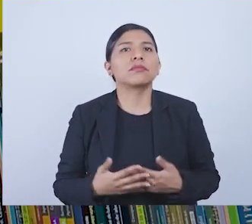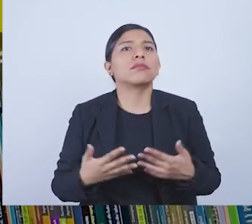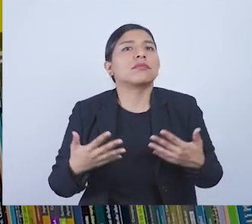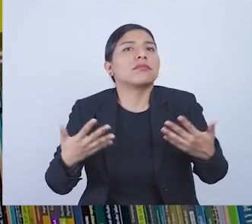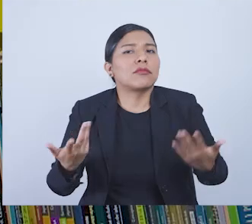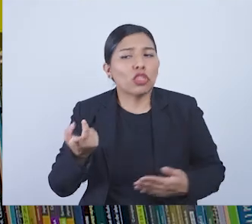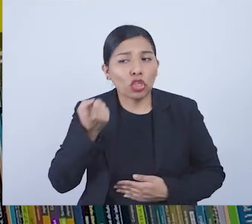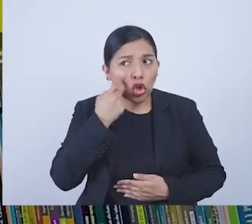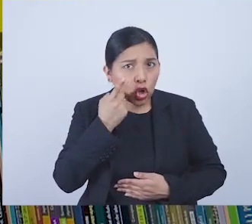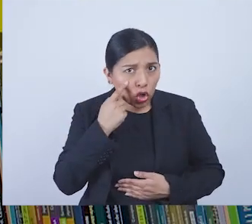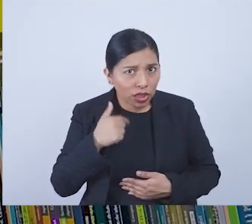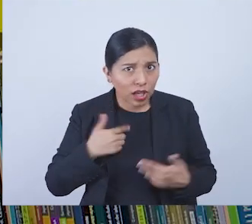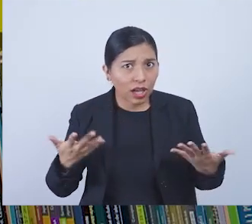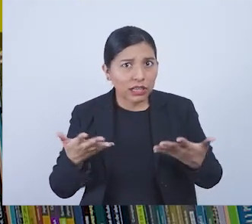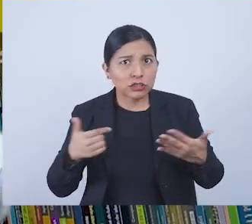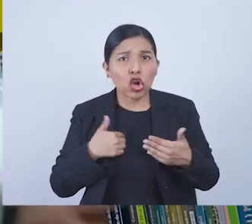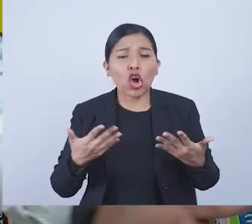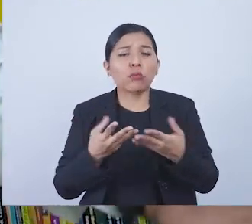hay arañas?